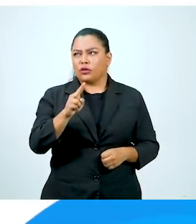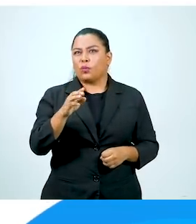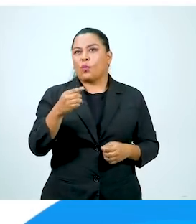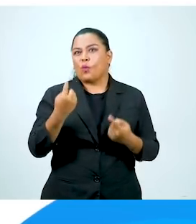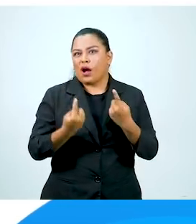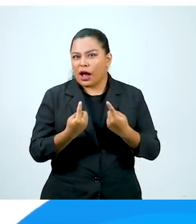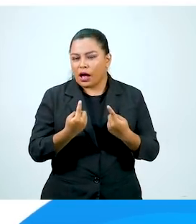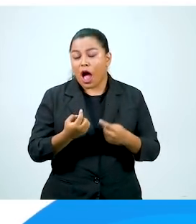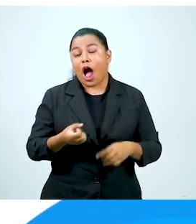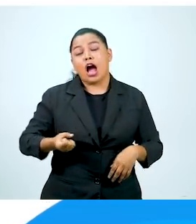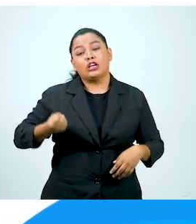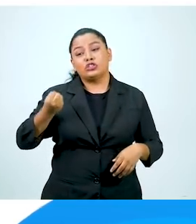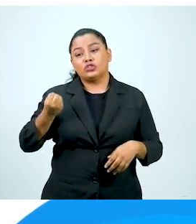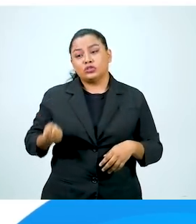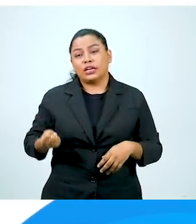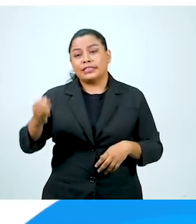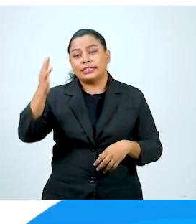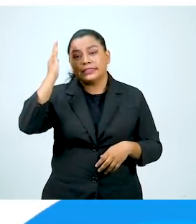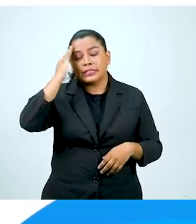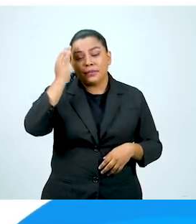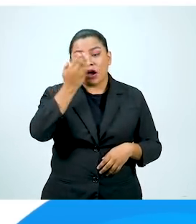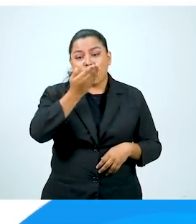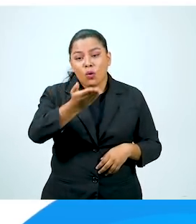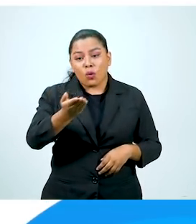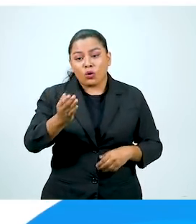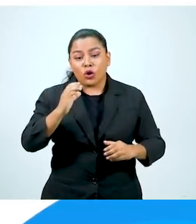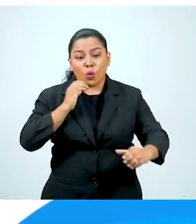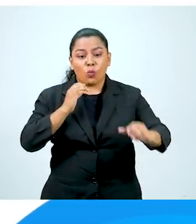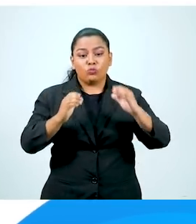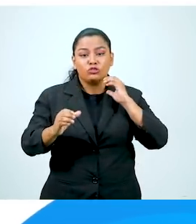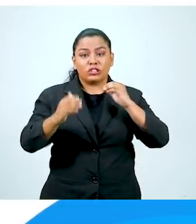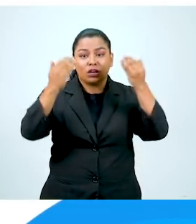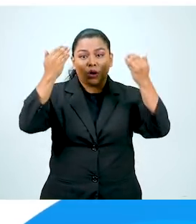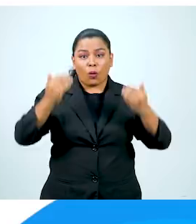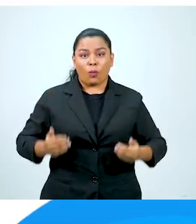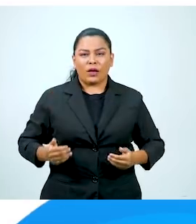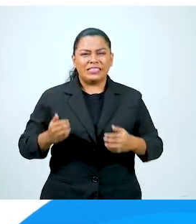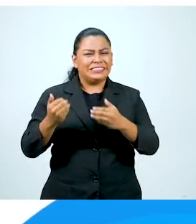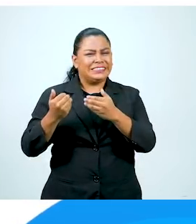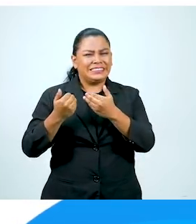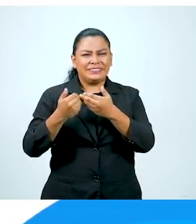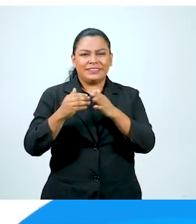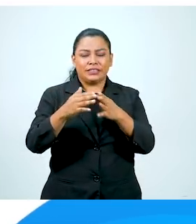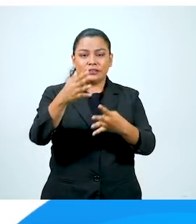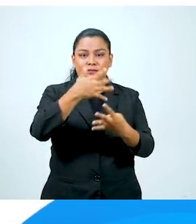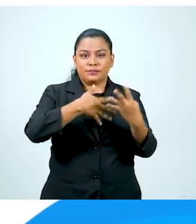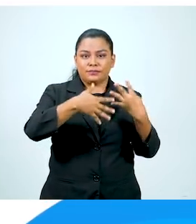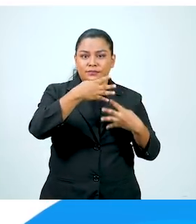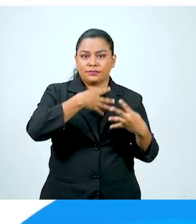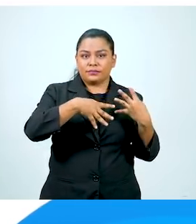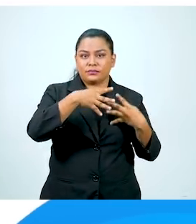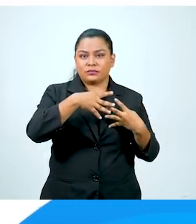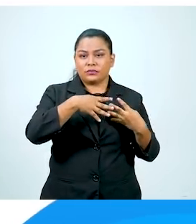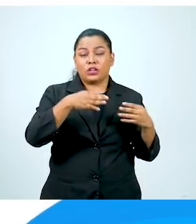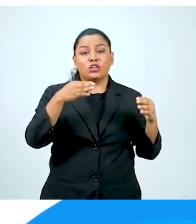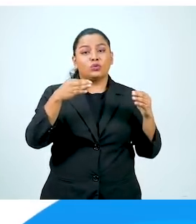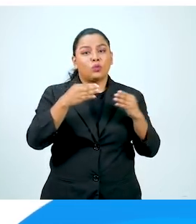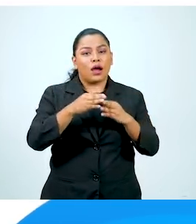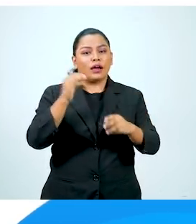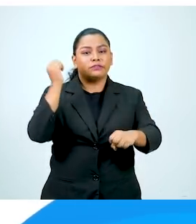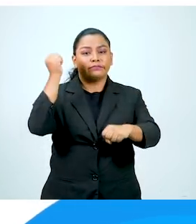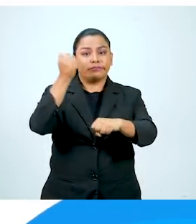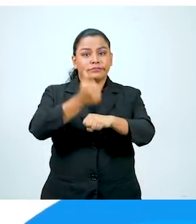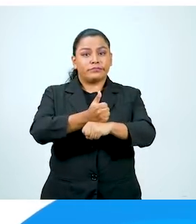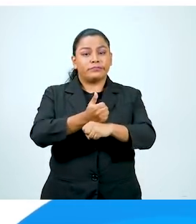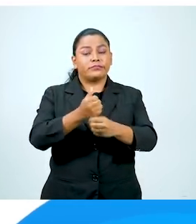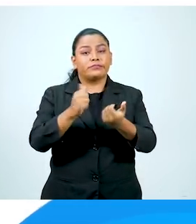que el estudiantado identifique los elementos de la comunicación humana en diferentes contextos y que establezca